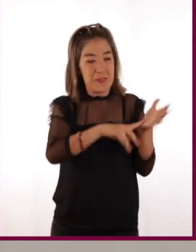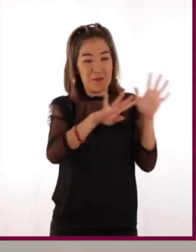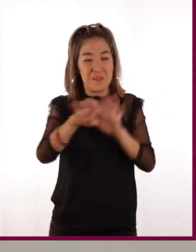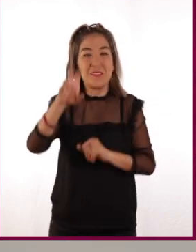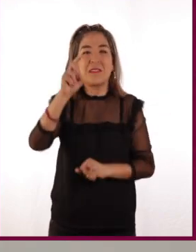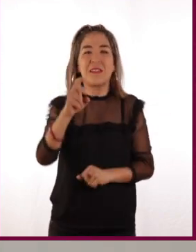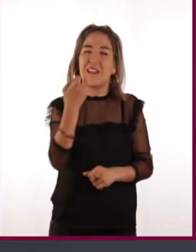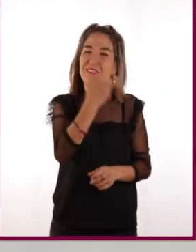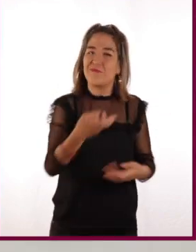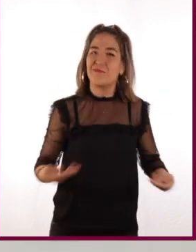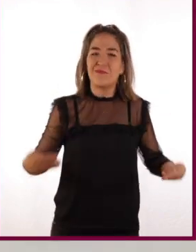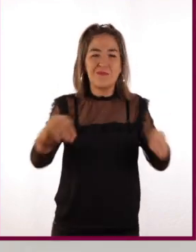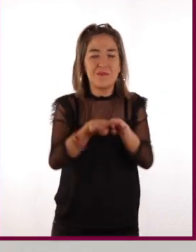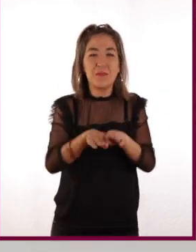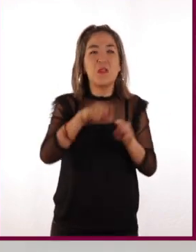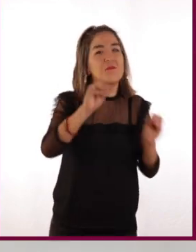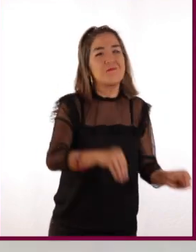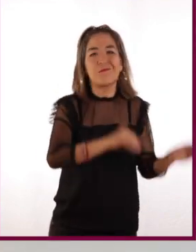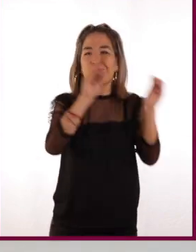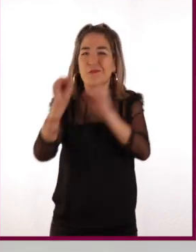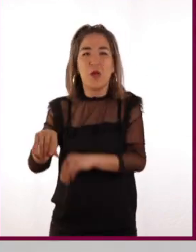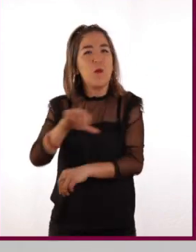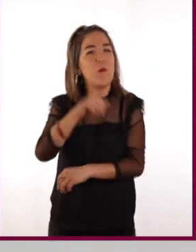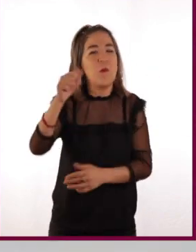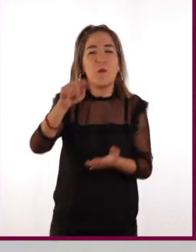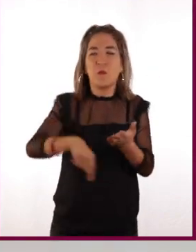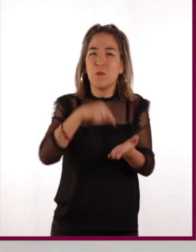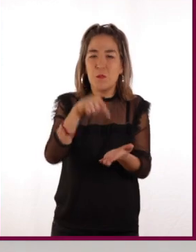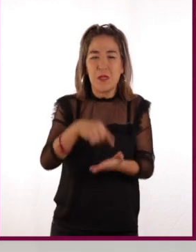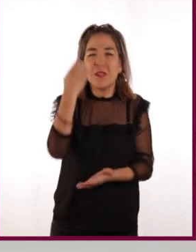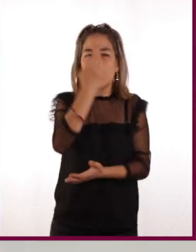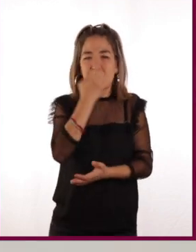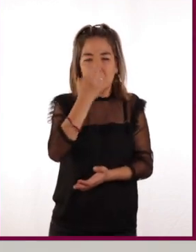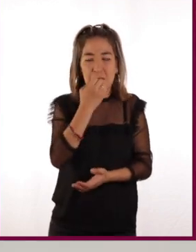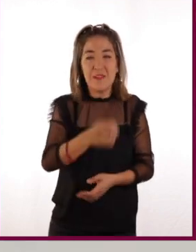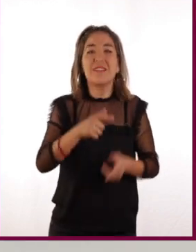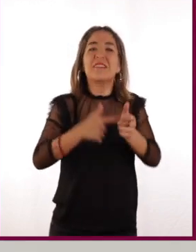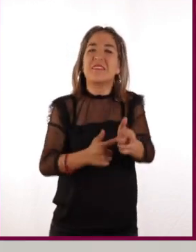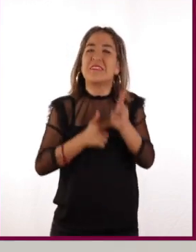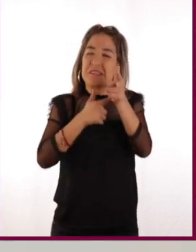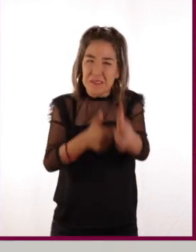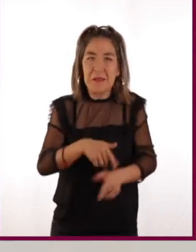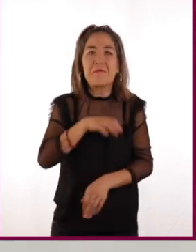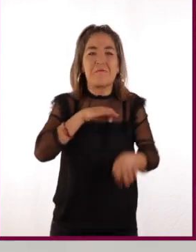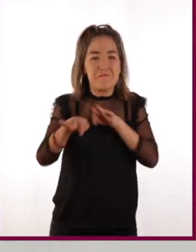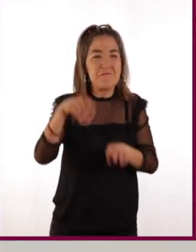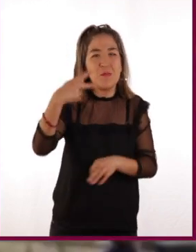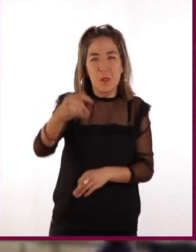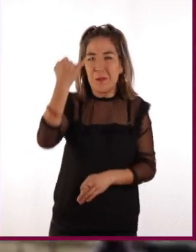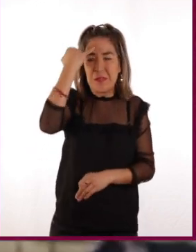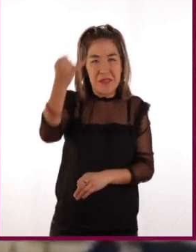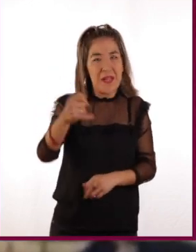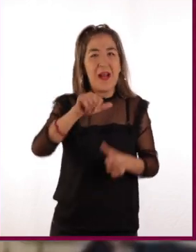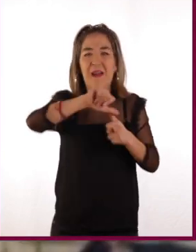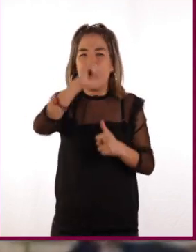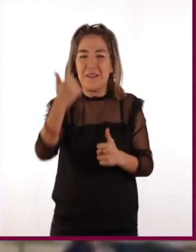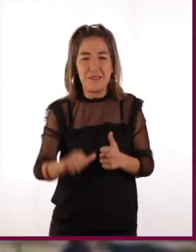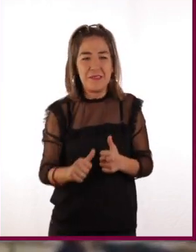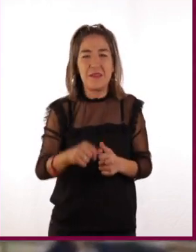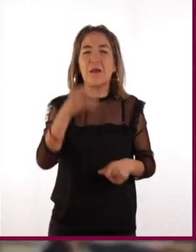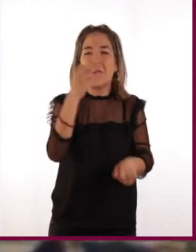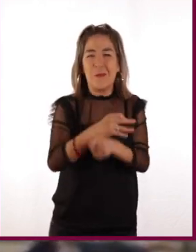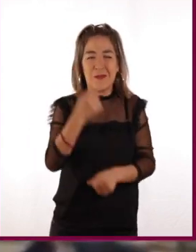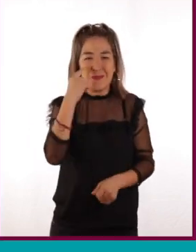finales de los años 30. Sus creadores migraron a otras partes del planeta y continuaron trabajando dentro de esta